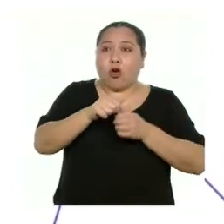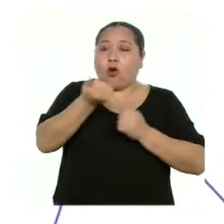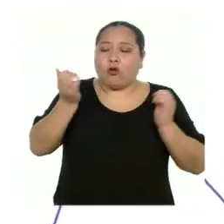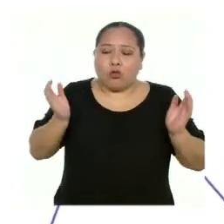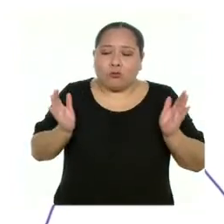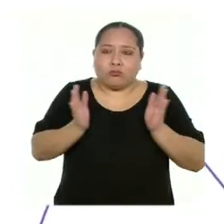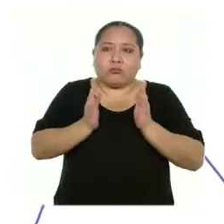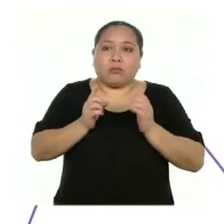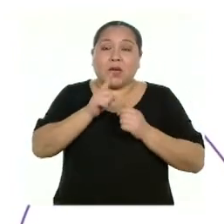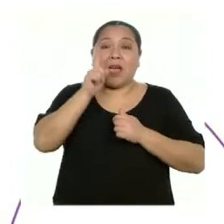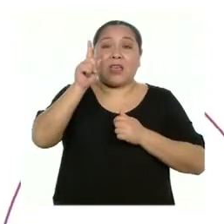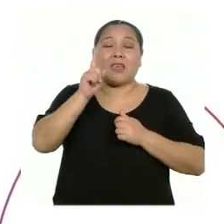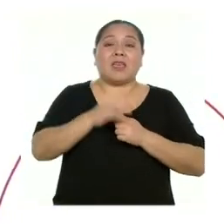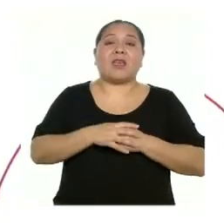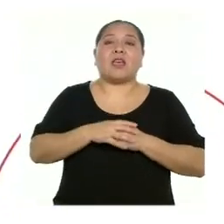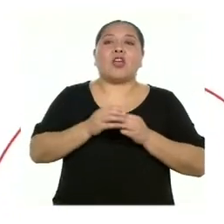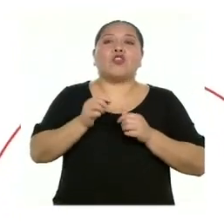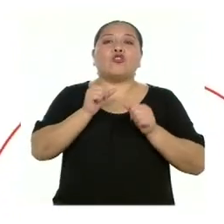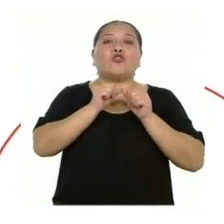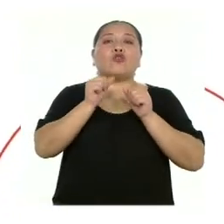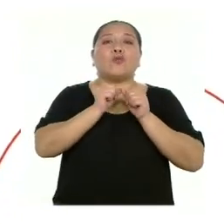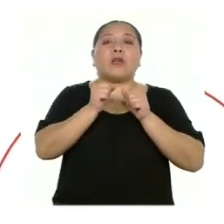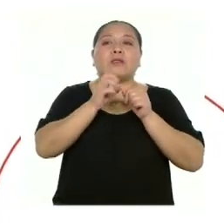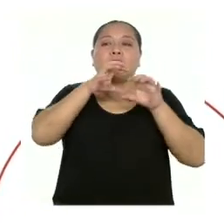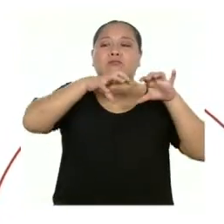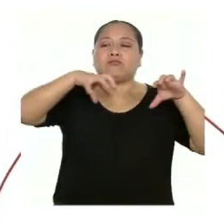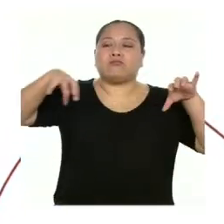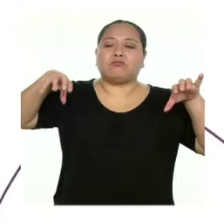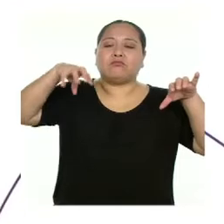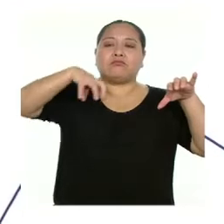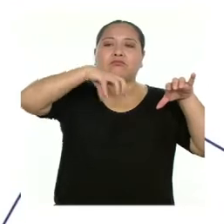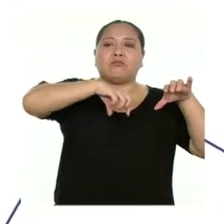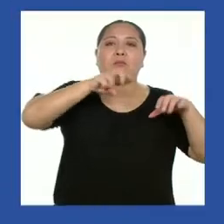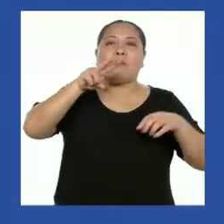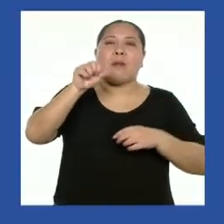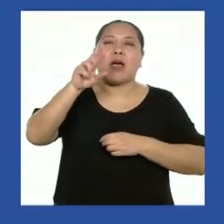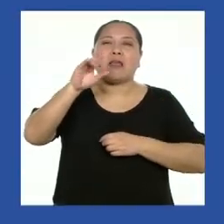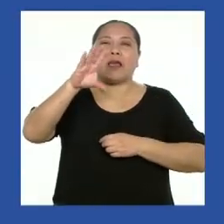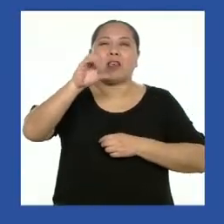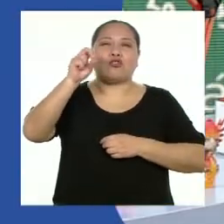encuentran dispersos, que hay una variación de datos respecto a la media.